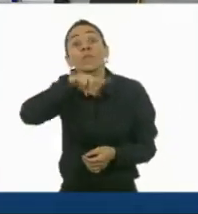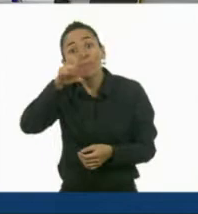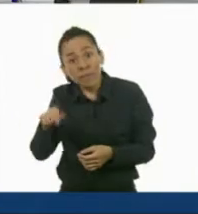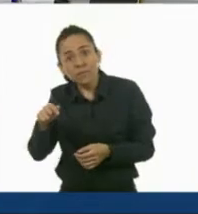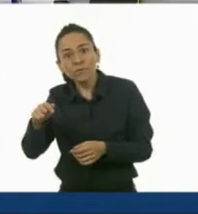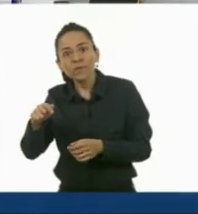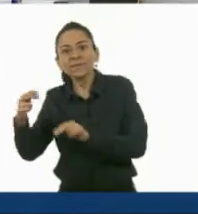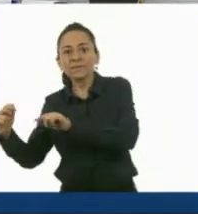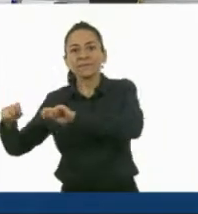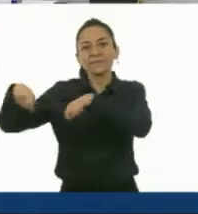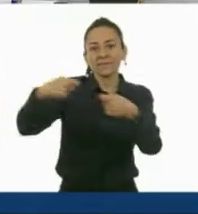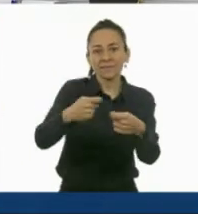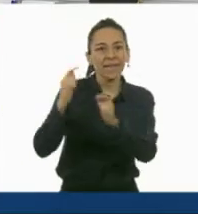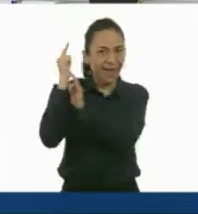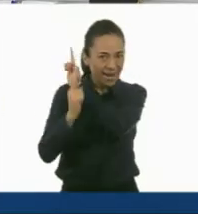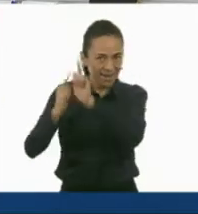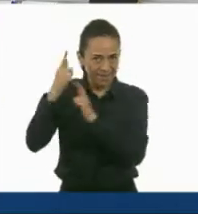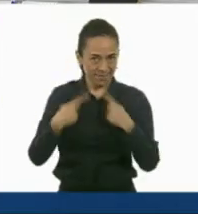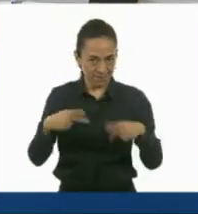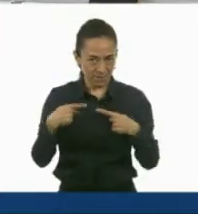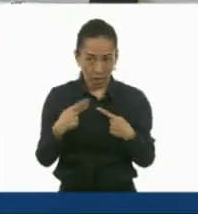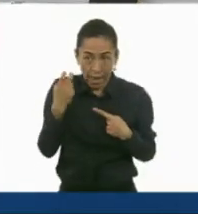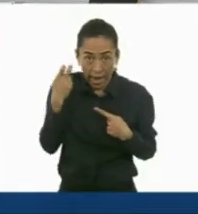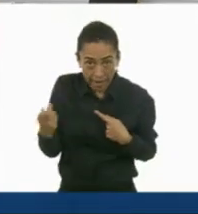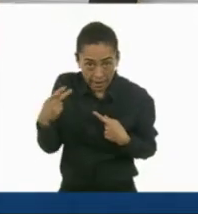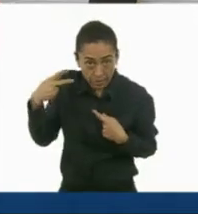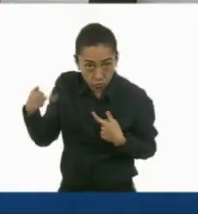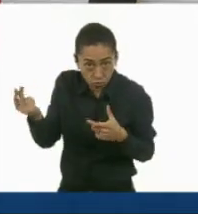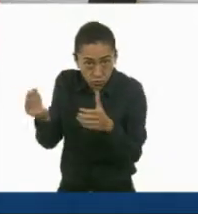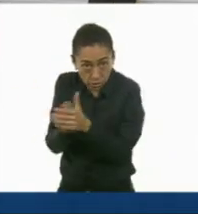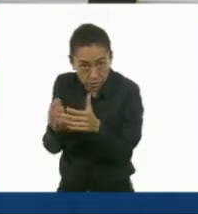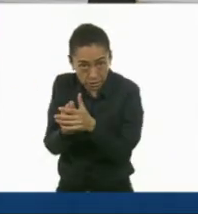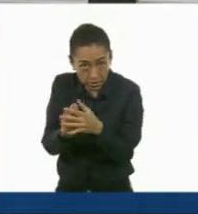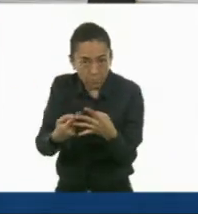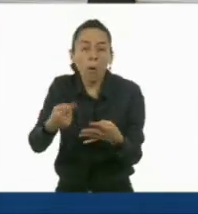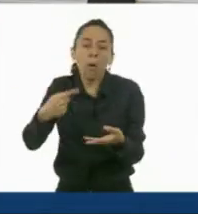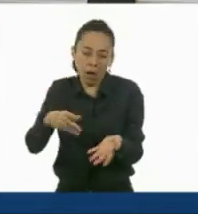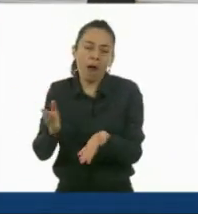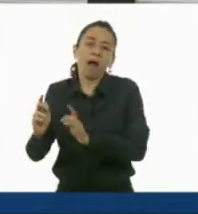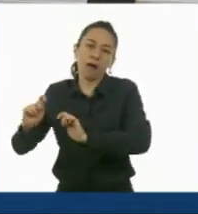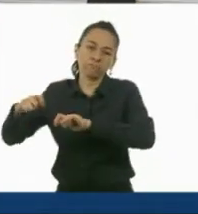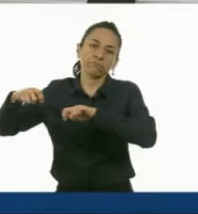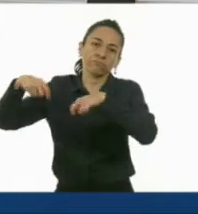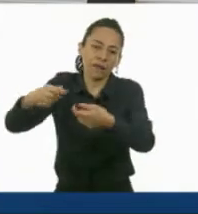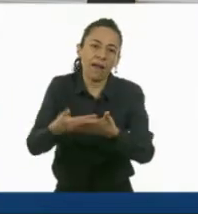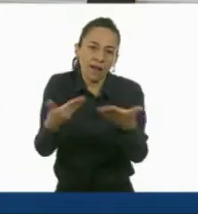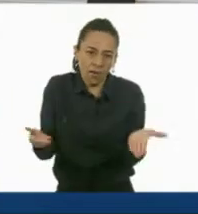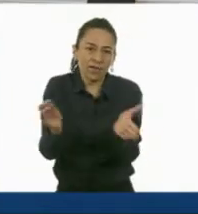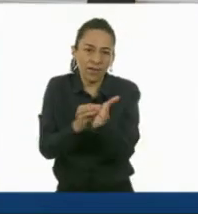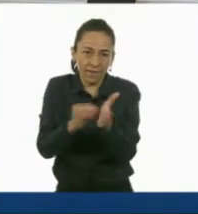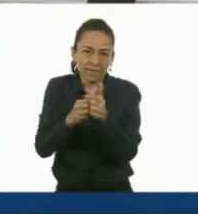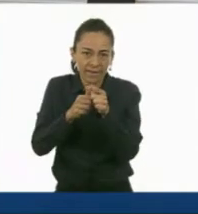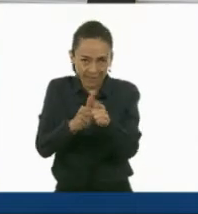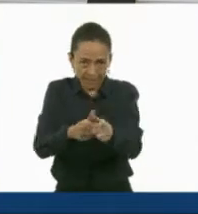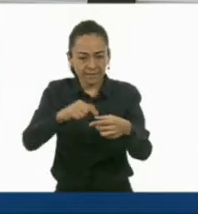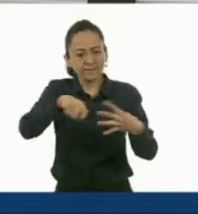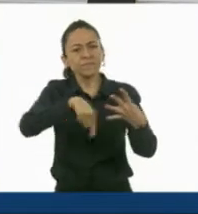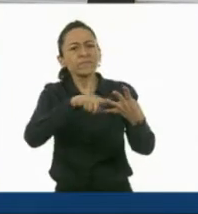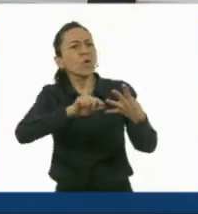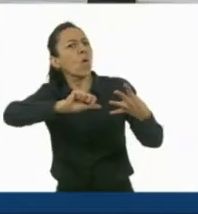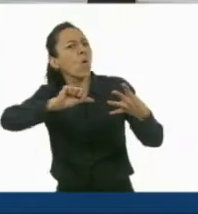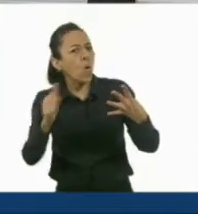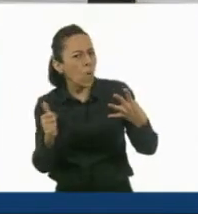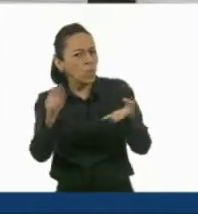de escritura que hasta el día de hoy seguimos utilizando. Y también vimos que se creó la escritura